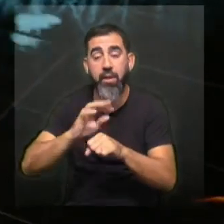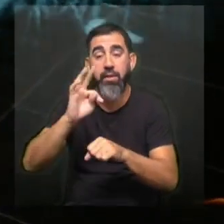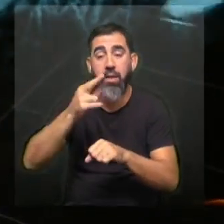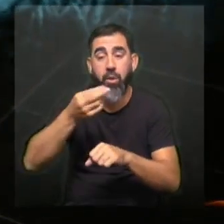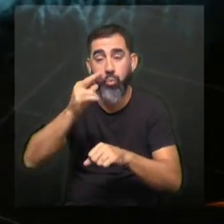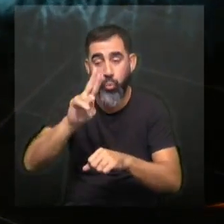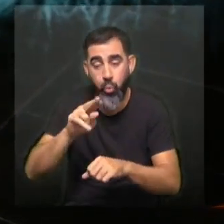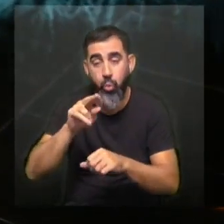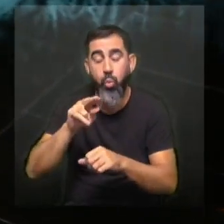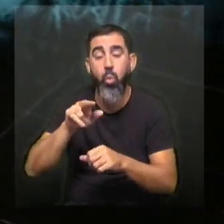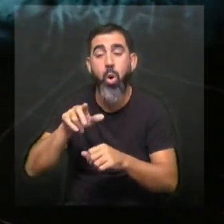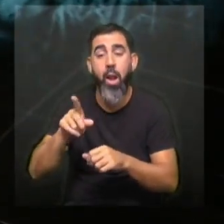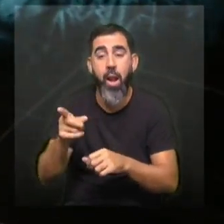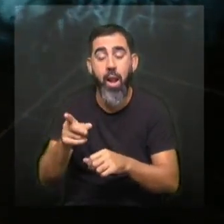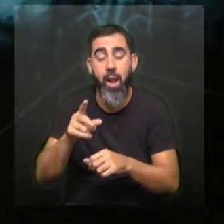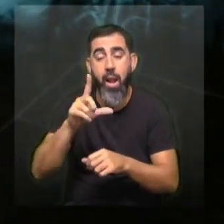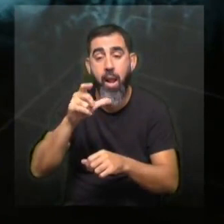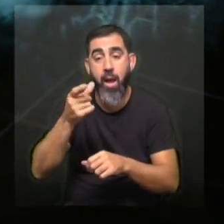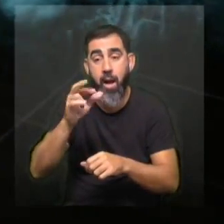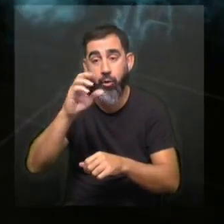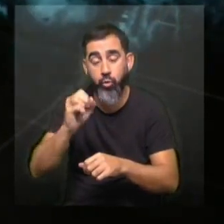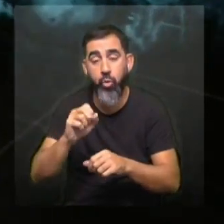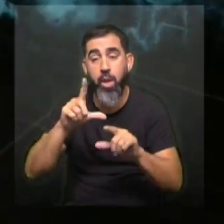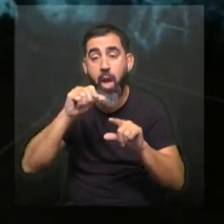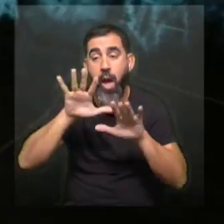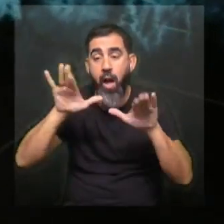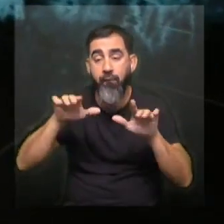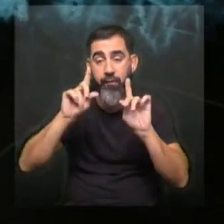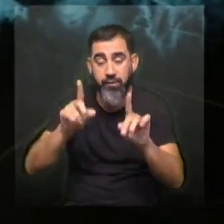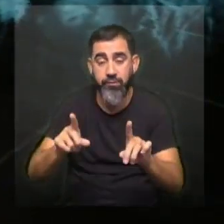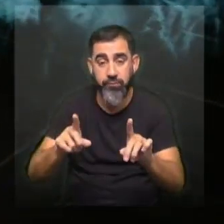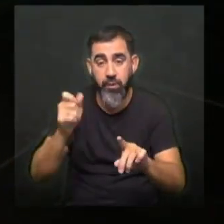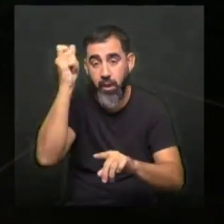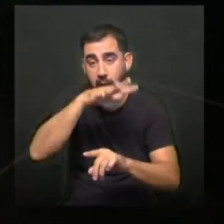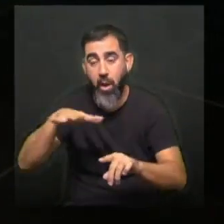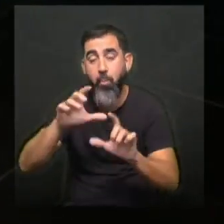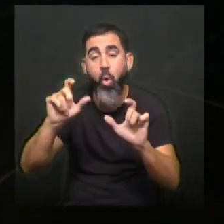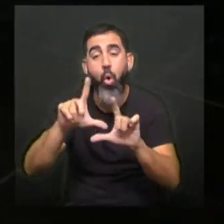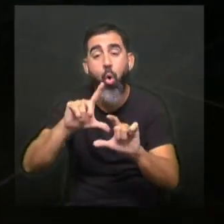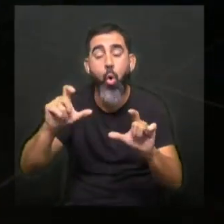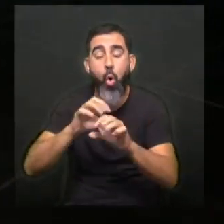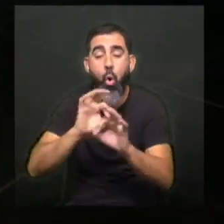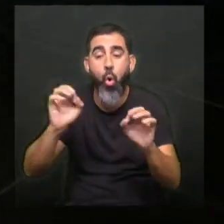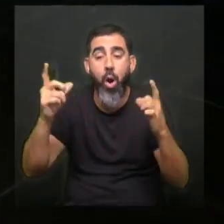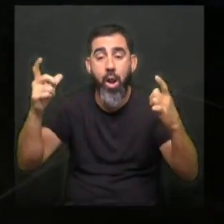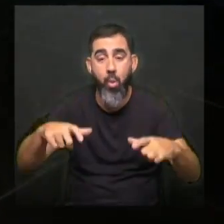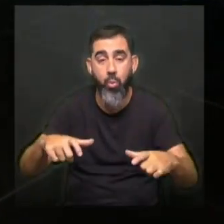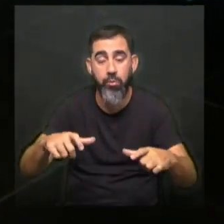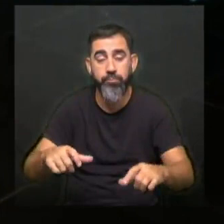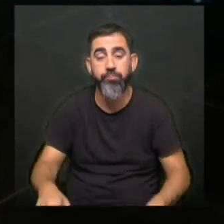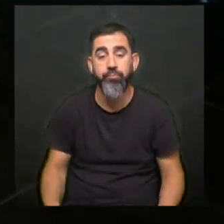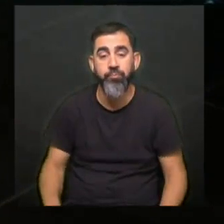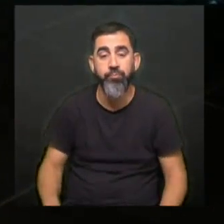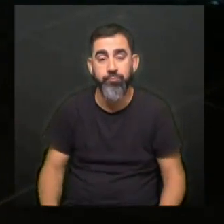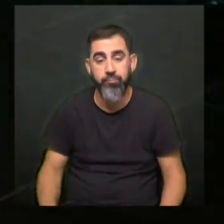lagartos y algunas aves en general de campo y de laguna. Y hay algunos más que dejamos afuera, Sí. porque en